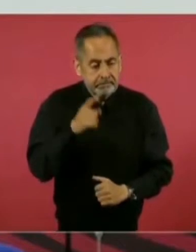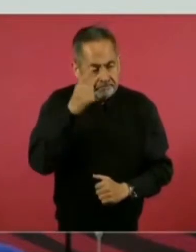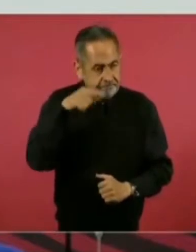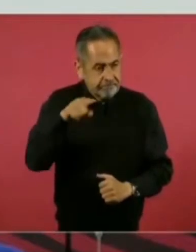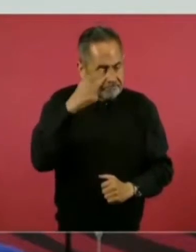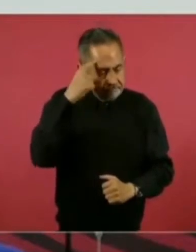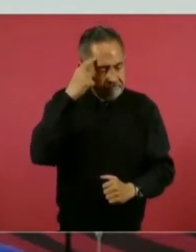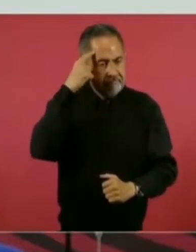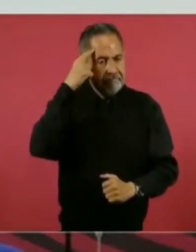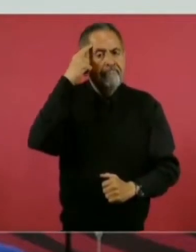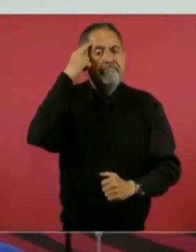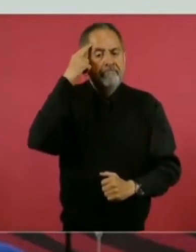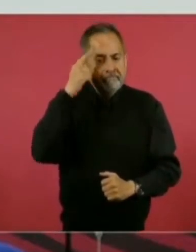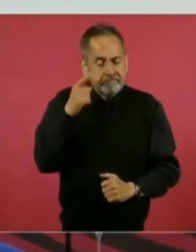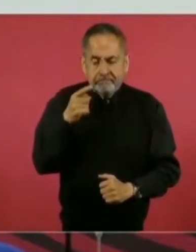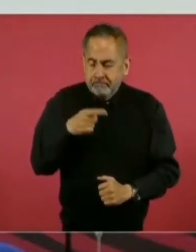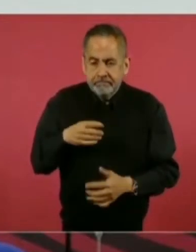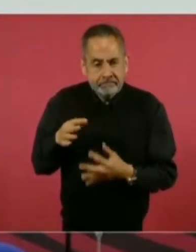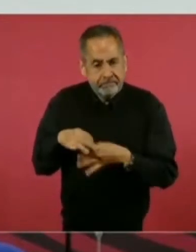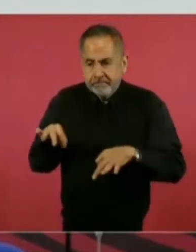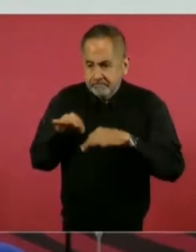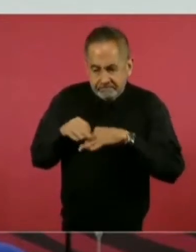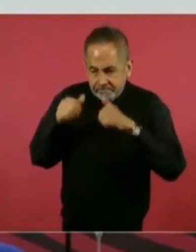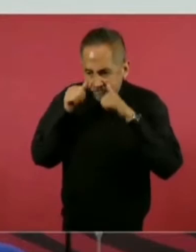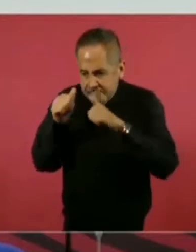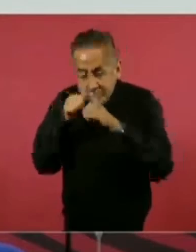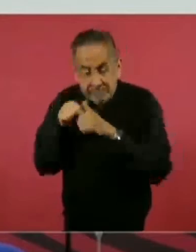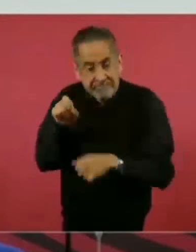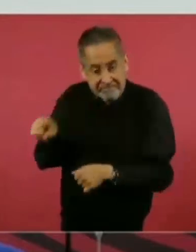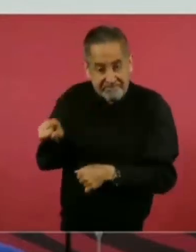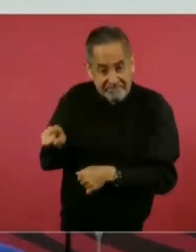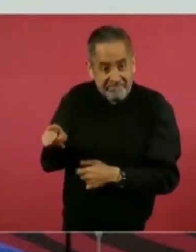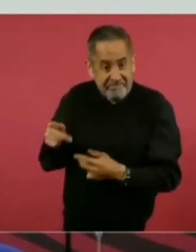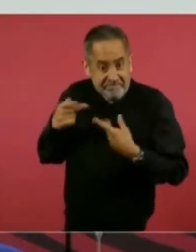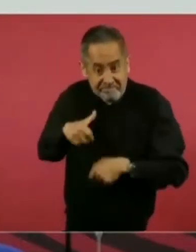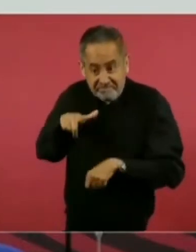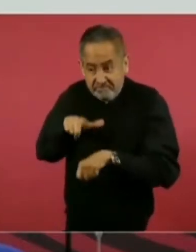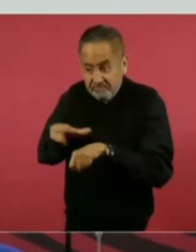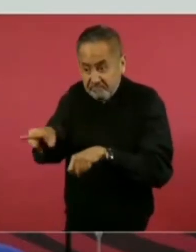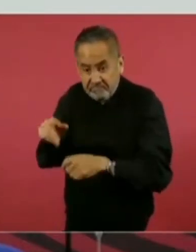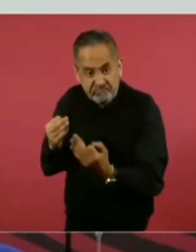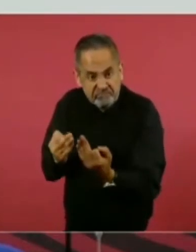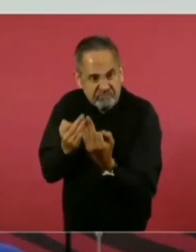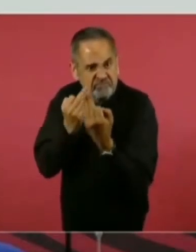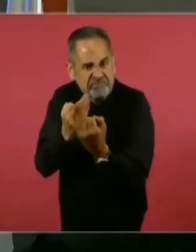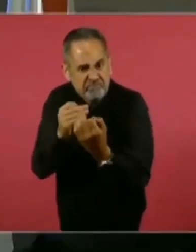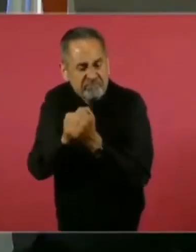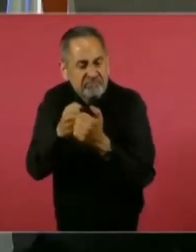internalizar la importancia que le hemos dado a este caso.